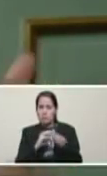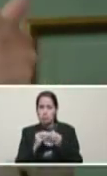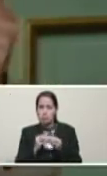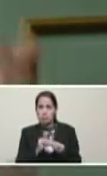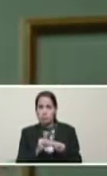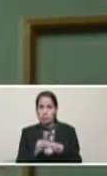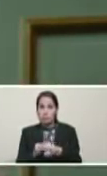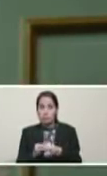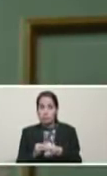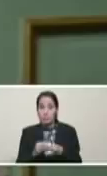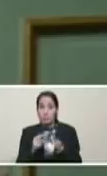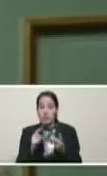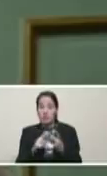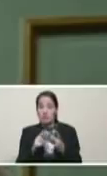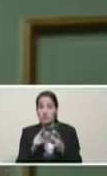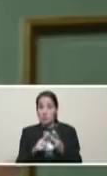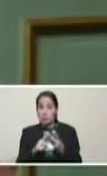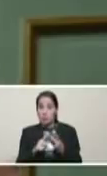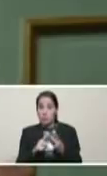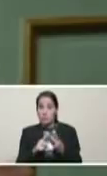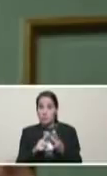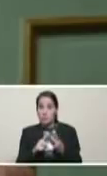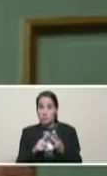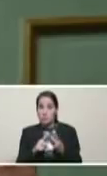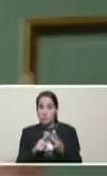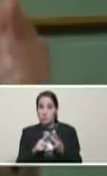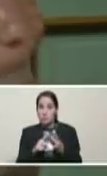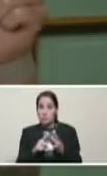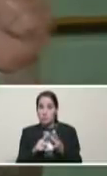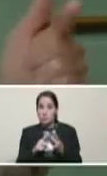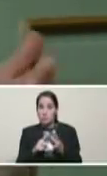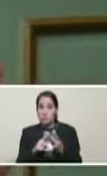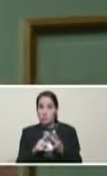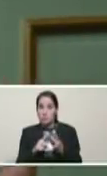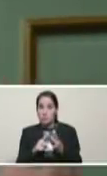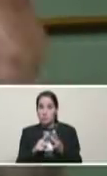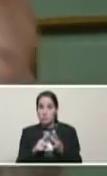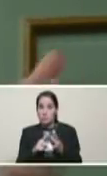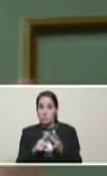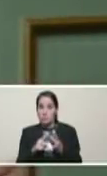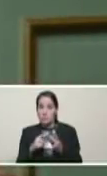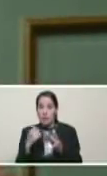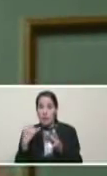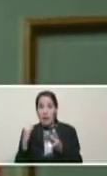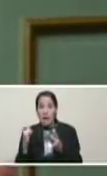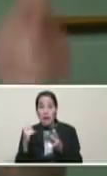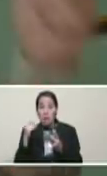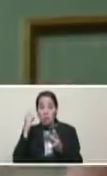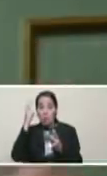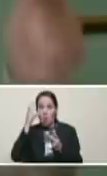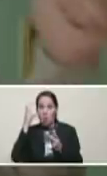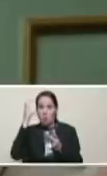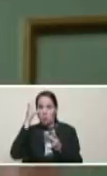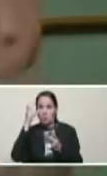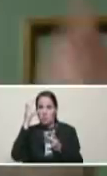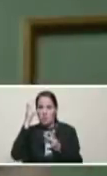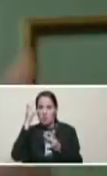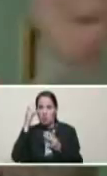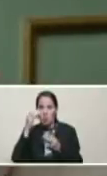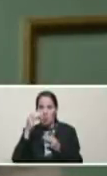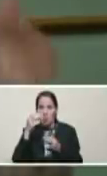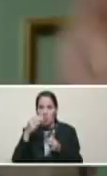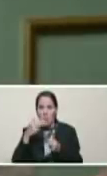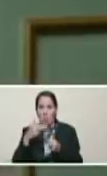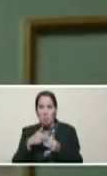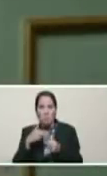lo segundo tenemos el conocimiento productivo sabemos cómo producir el petróleo el gas el